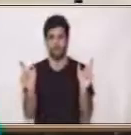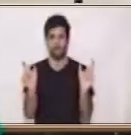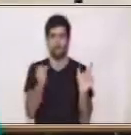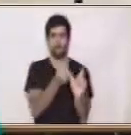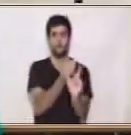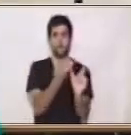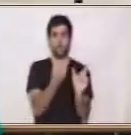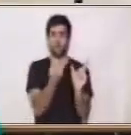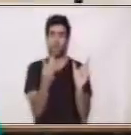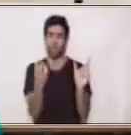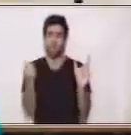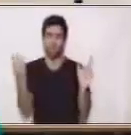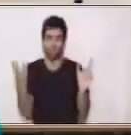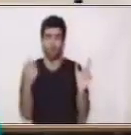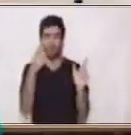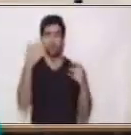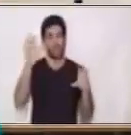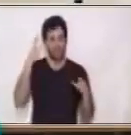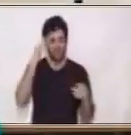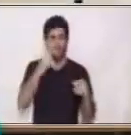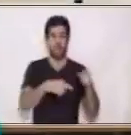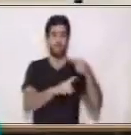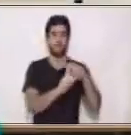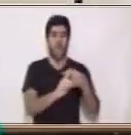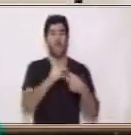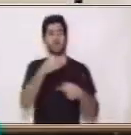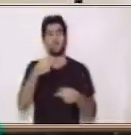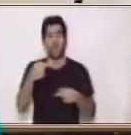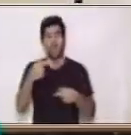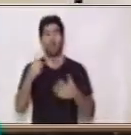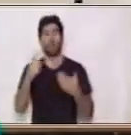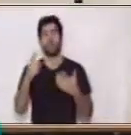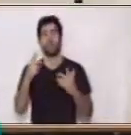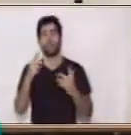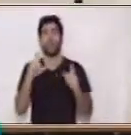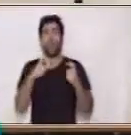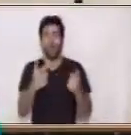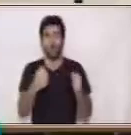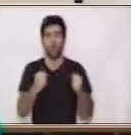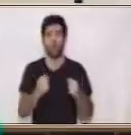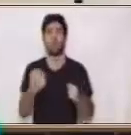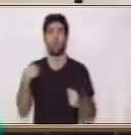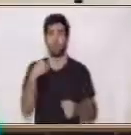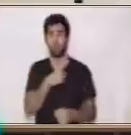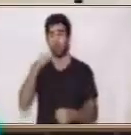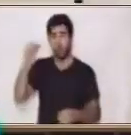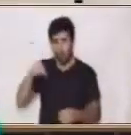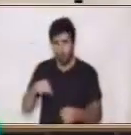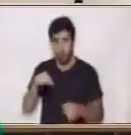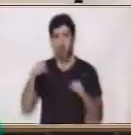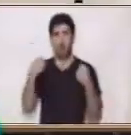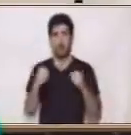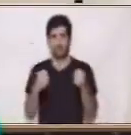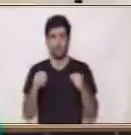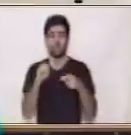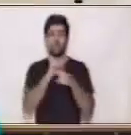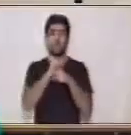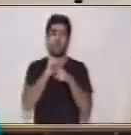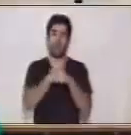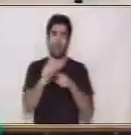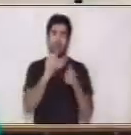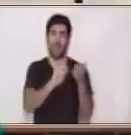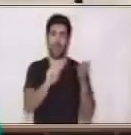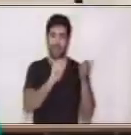menos, conocemos las reglas y ahora vamos a empezar ya a hacer ejercicios en los cuales pues ya los vas a aplicar directamente